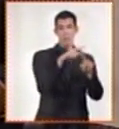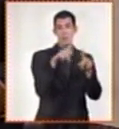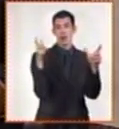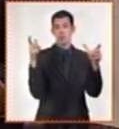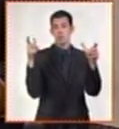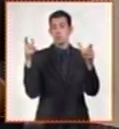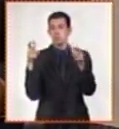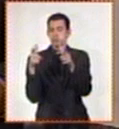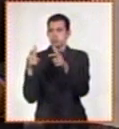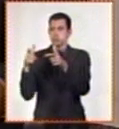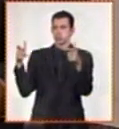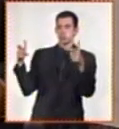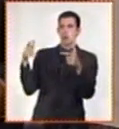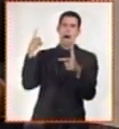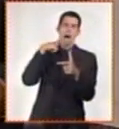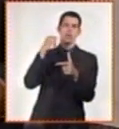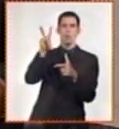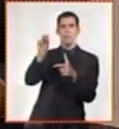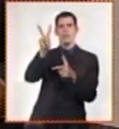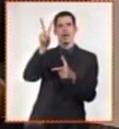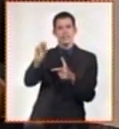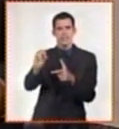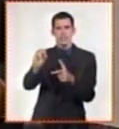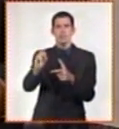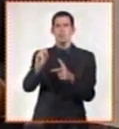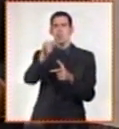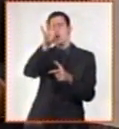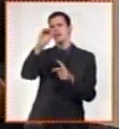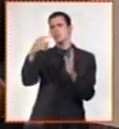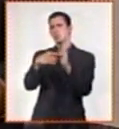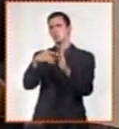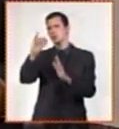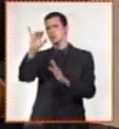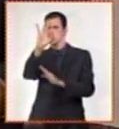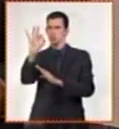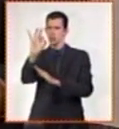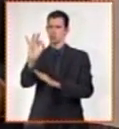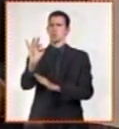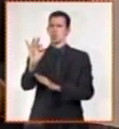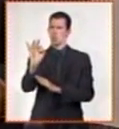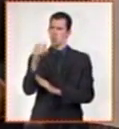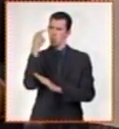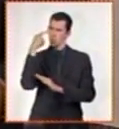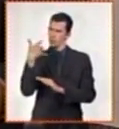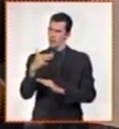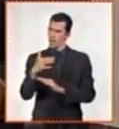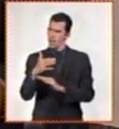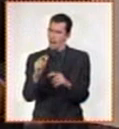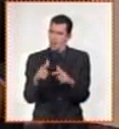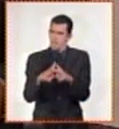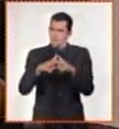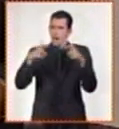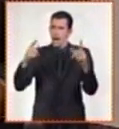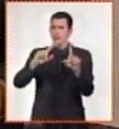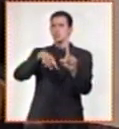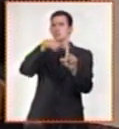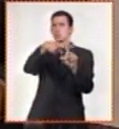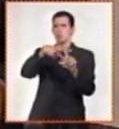40,6% en 2020, contribuyendo hasta en un 80% al crecimiento económico